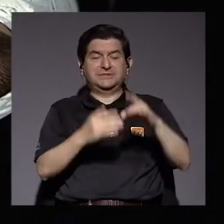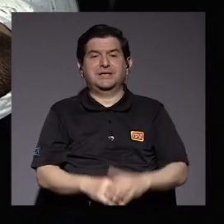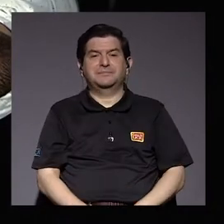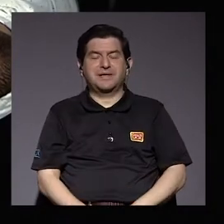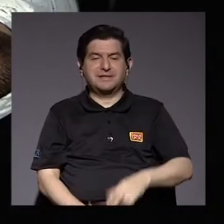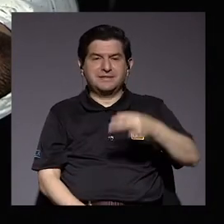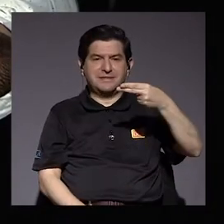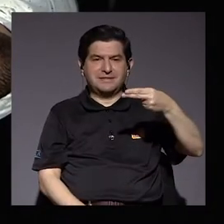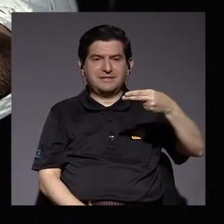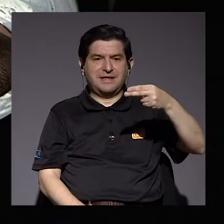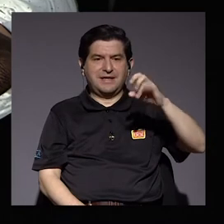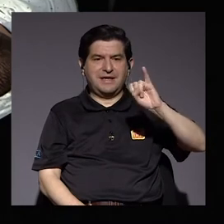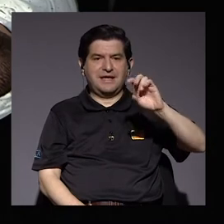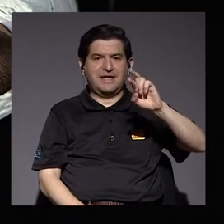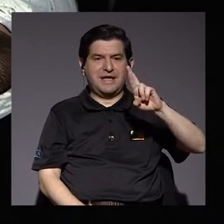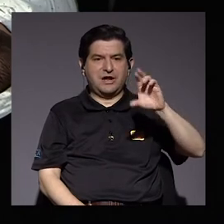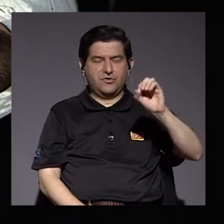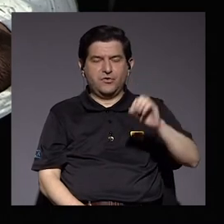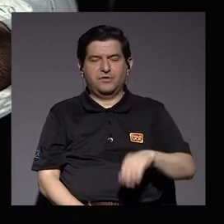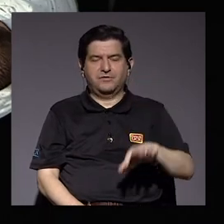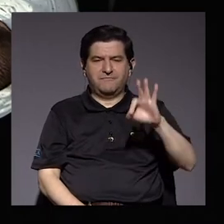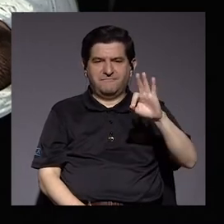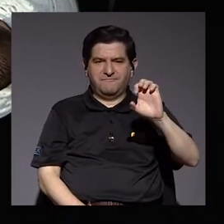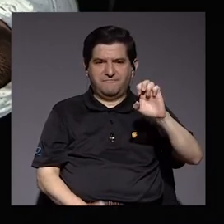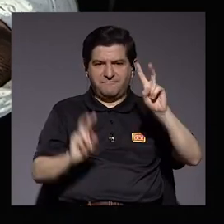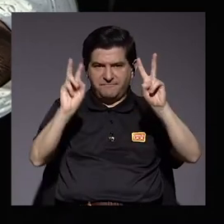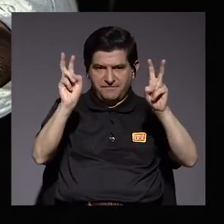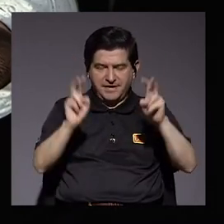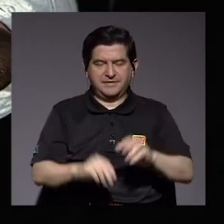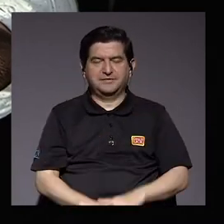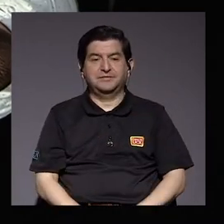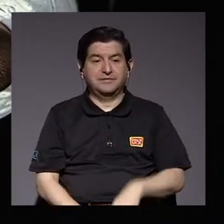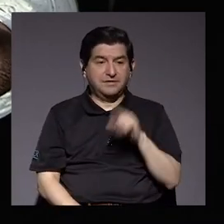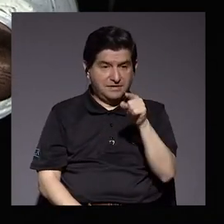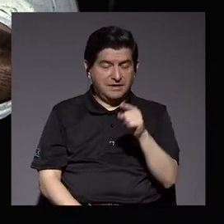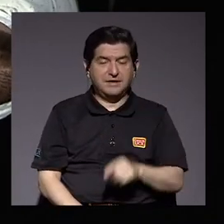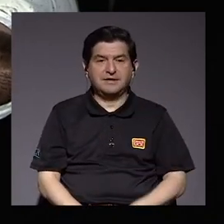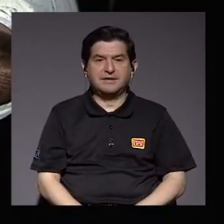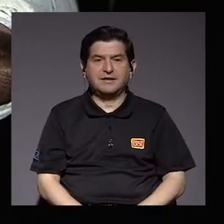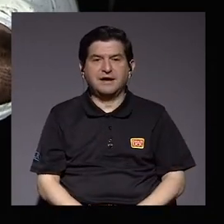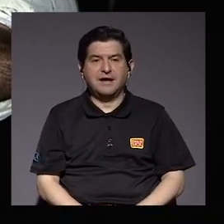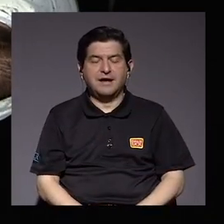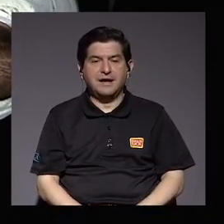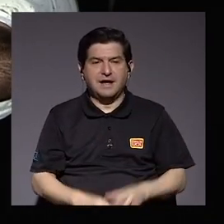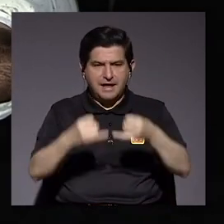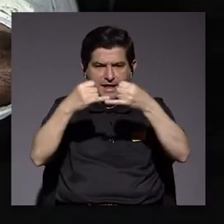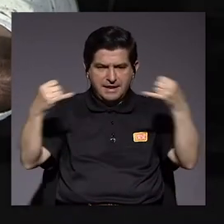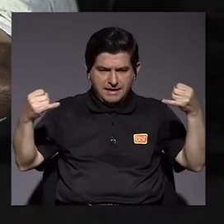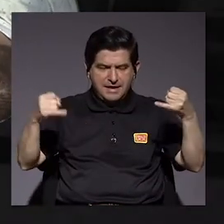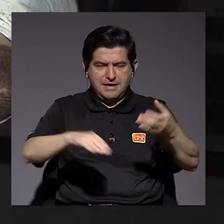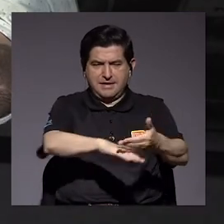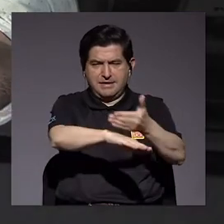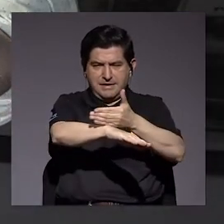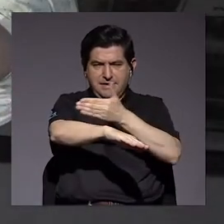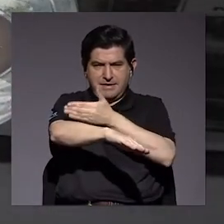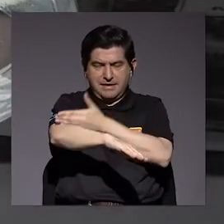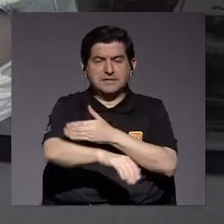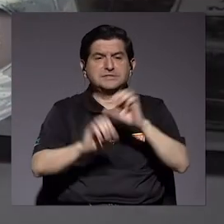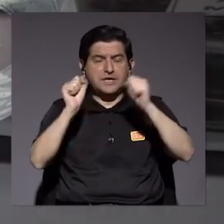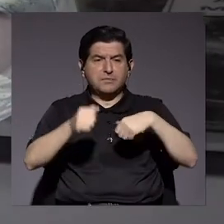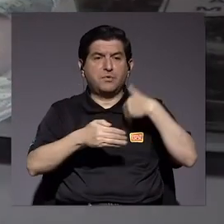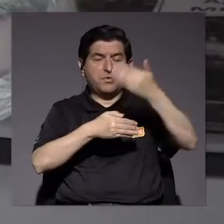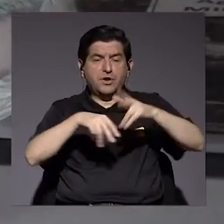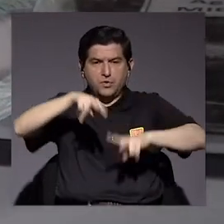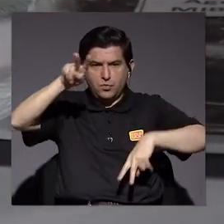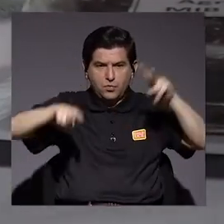específico el hierro. Exactamente. Bueno, lo que tenemos acá son líneas avanzadas, son líneas de frijol que van camino a convertirse